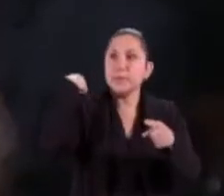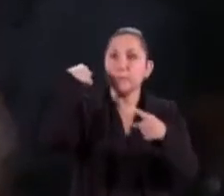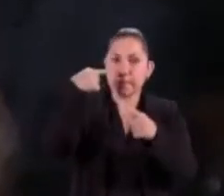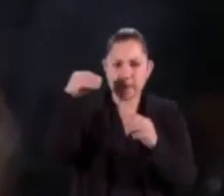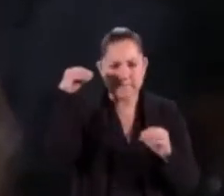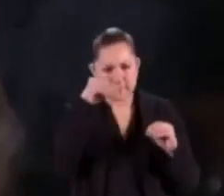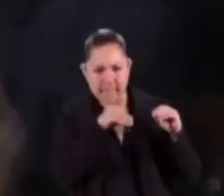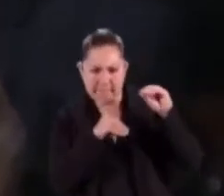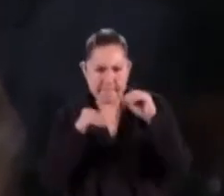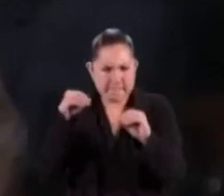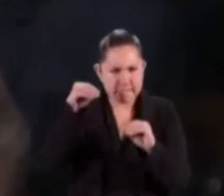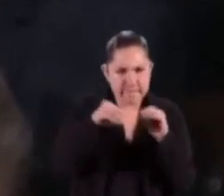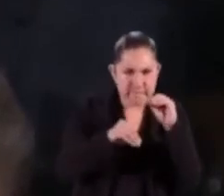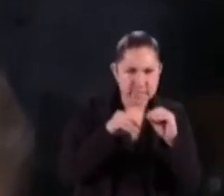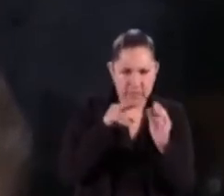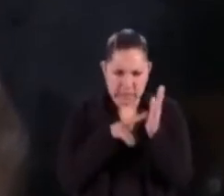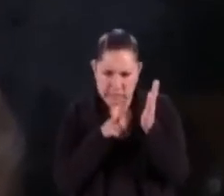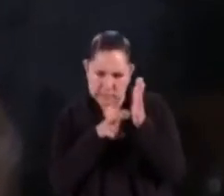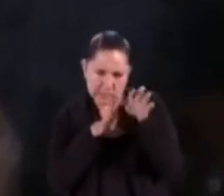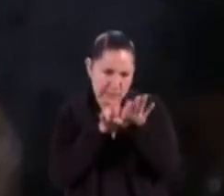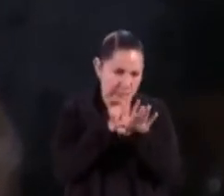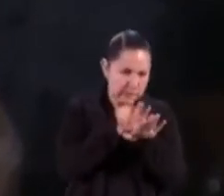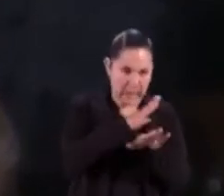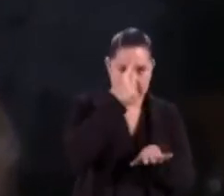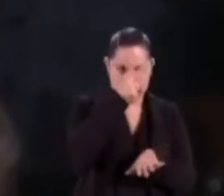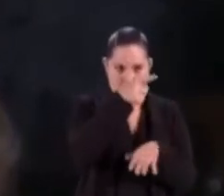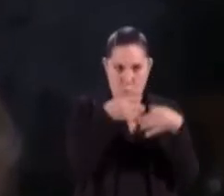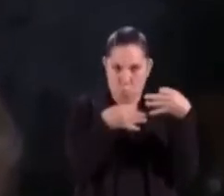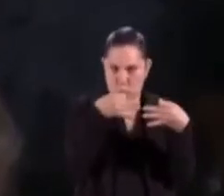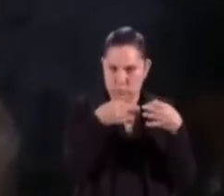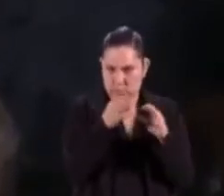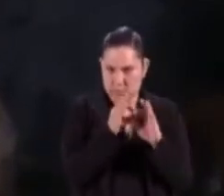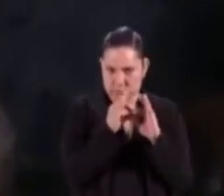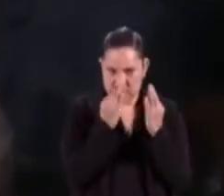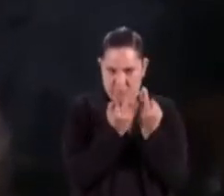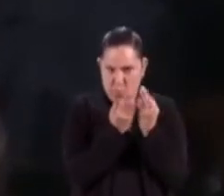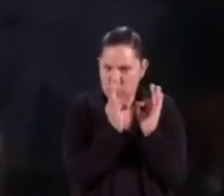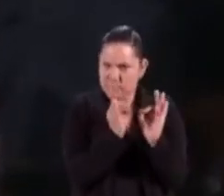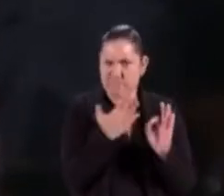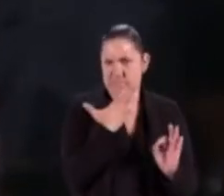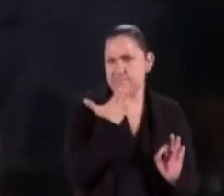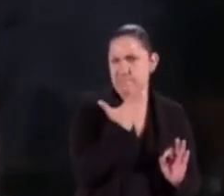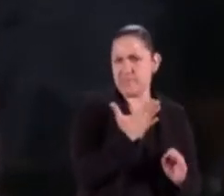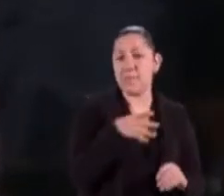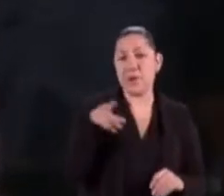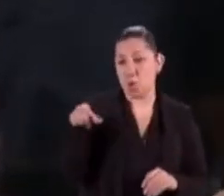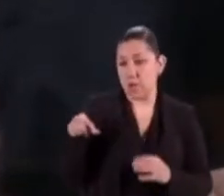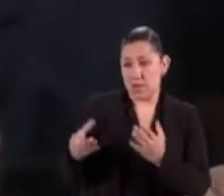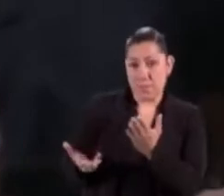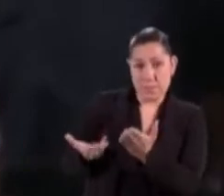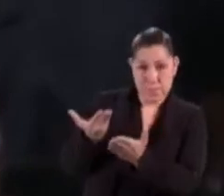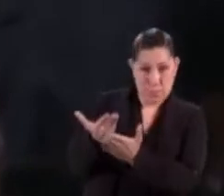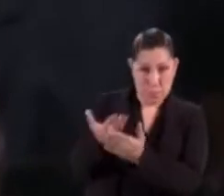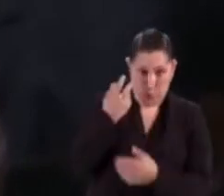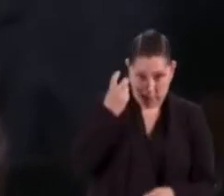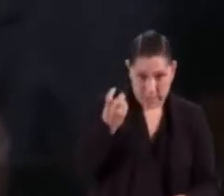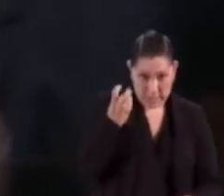justicia eficiente y lo que están proponiendo no es la solución, es un